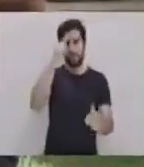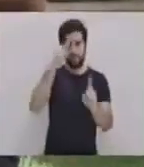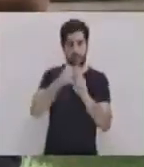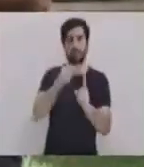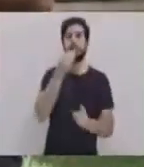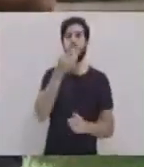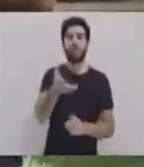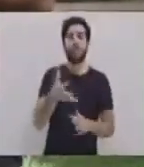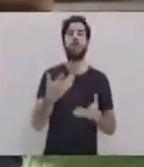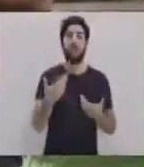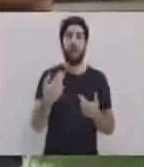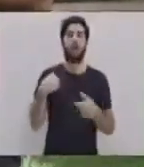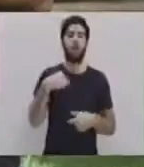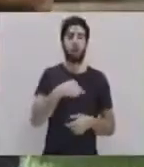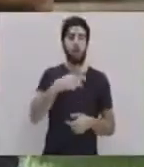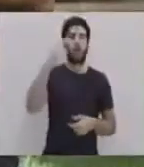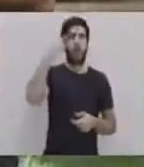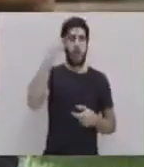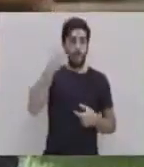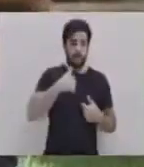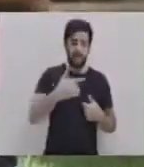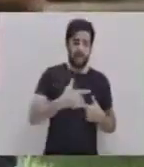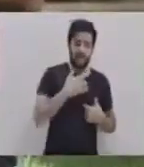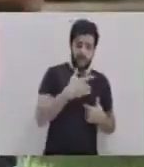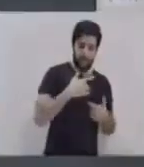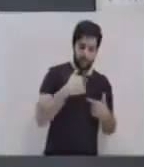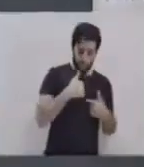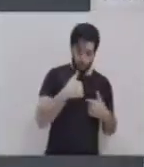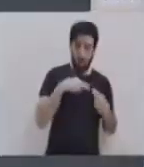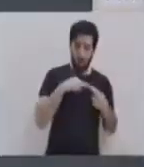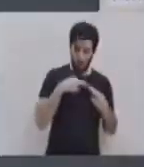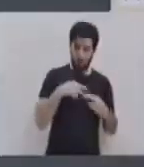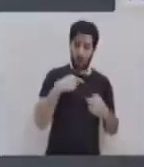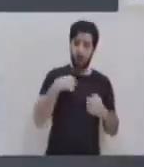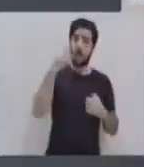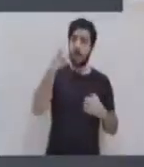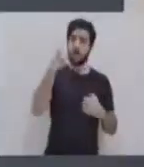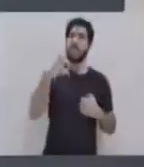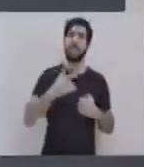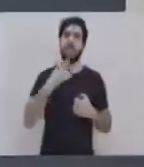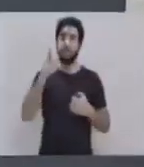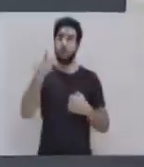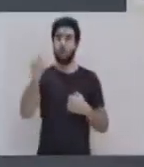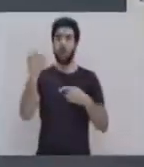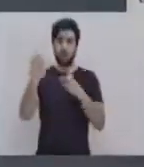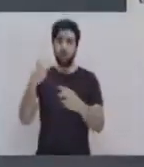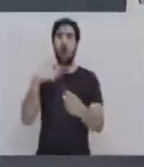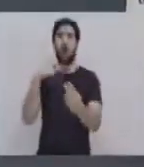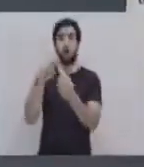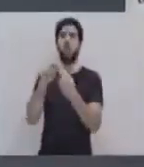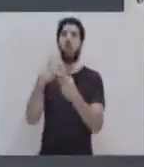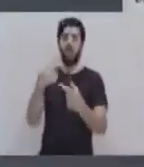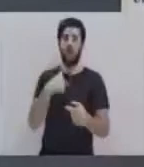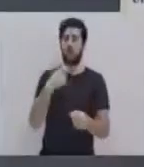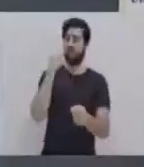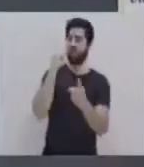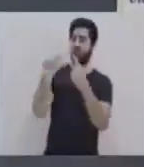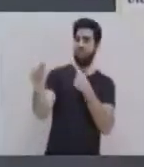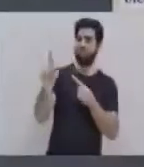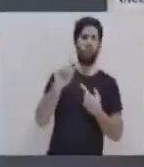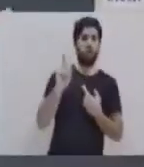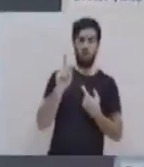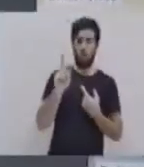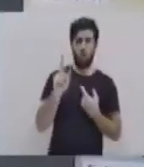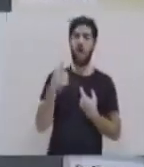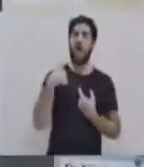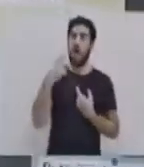persona asertiva va a aceptar sus propios sentimientos y respeta los de las demás personas. No ofende a nadie y va a mostrar empatía. Si